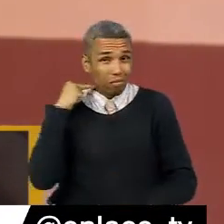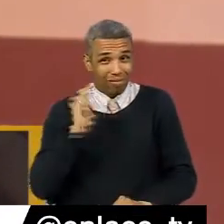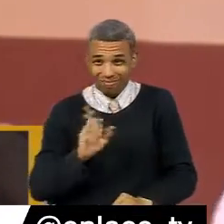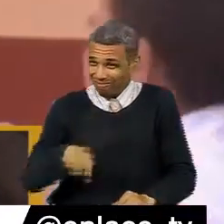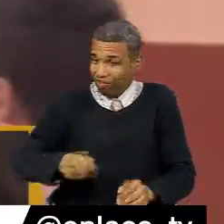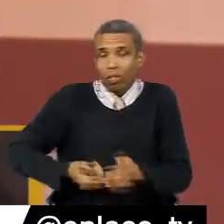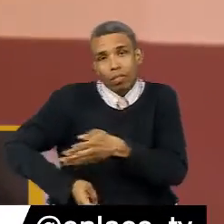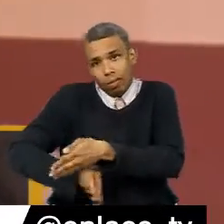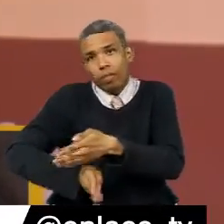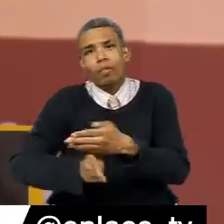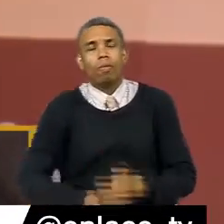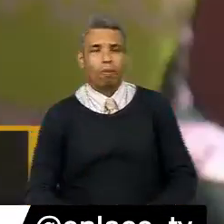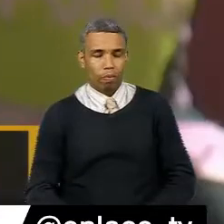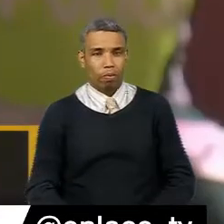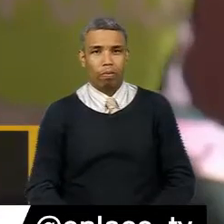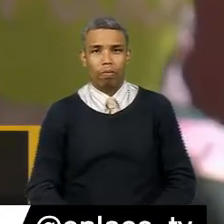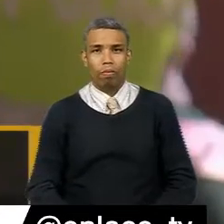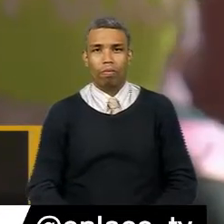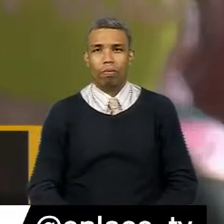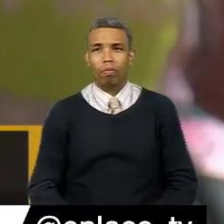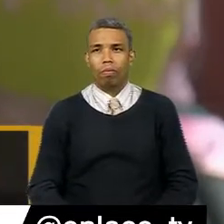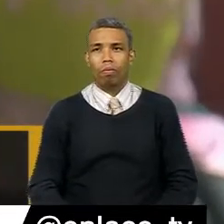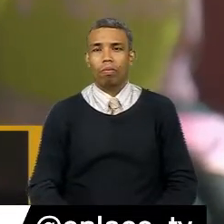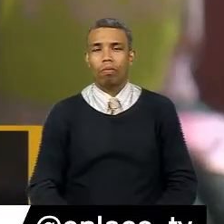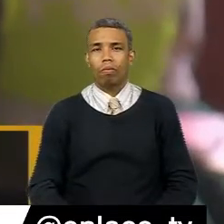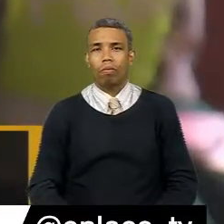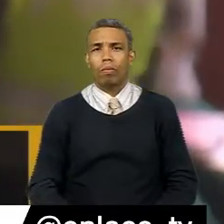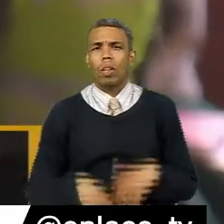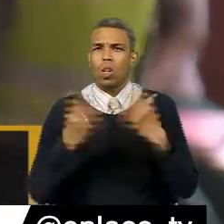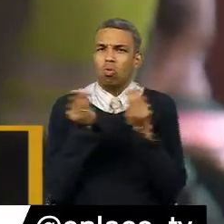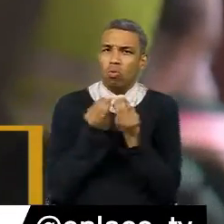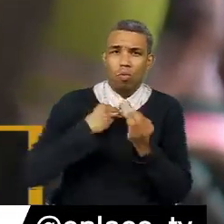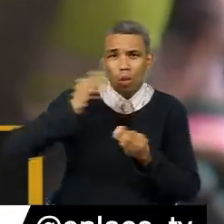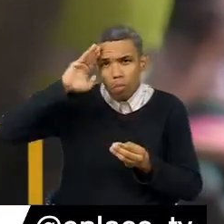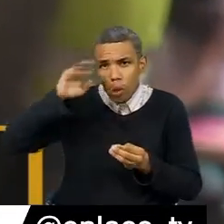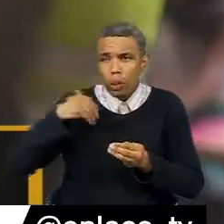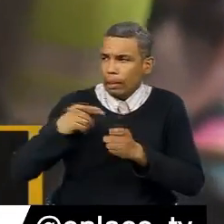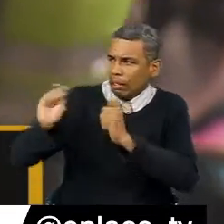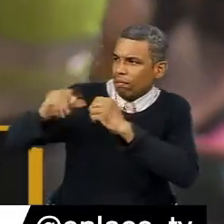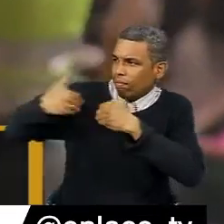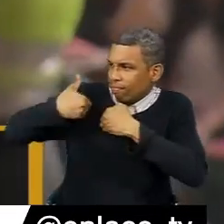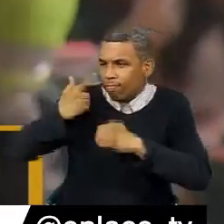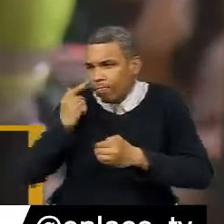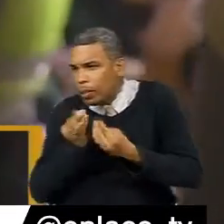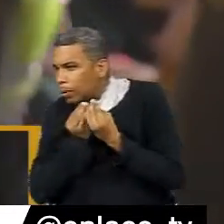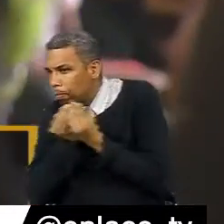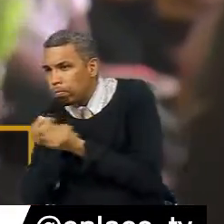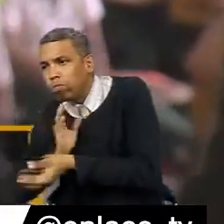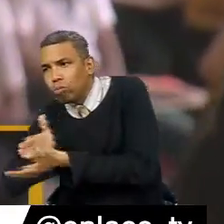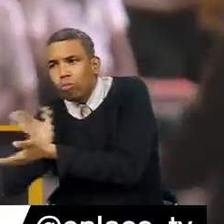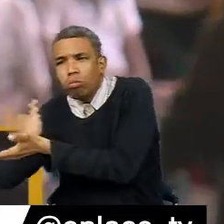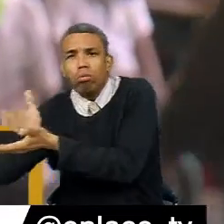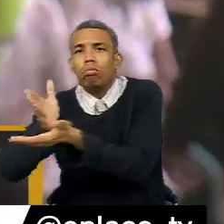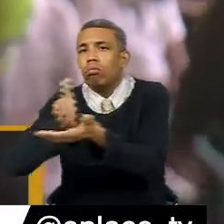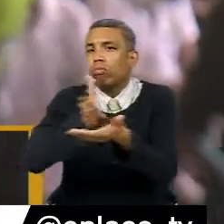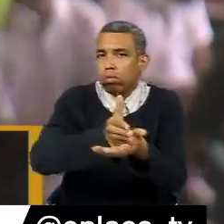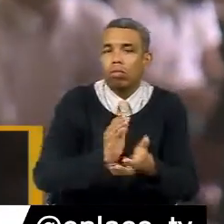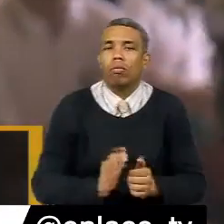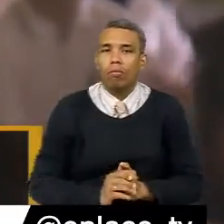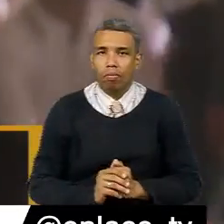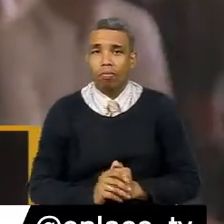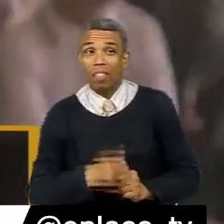educativas realizando esta actividad. Un buen número de efectivos de la policía fueron empleados para esta inspección que contó con el acompañamiento de funcionarios del